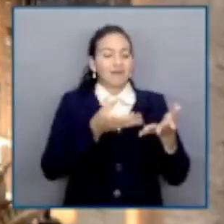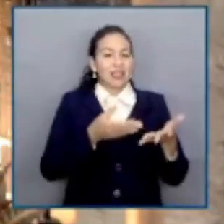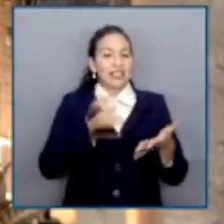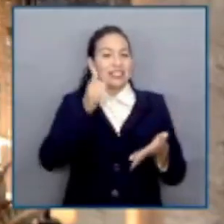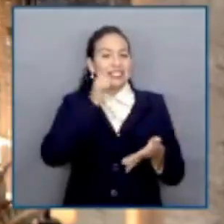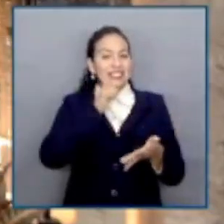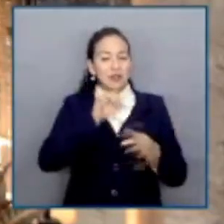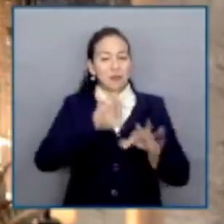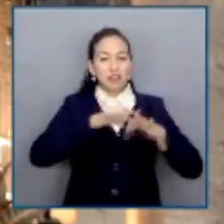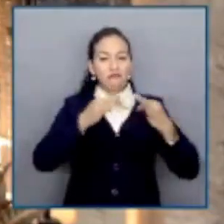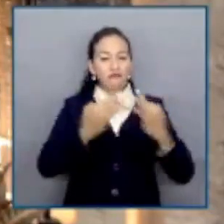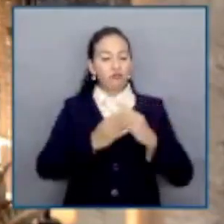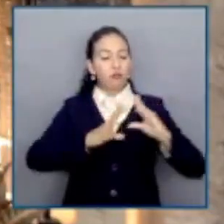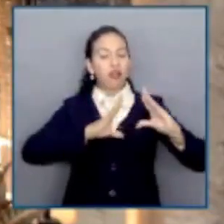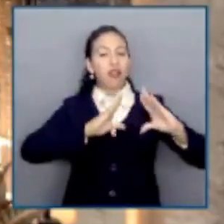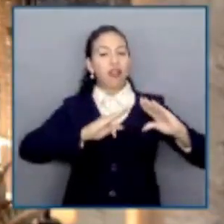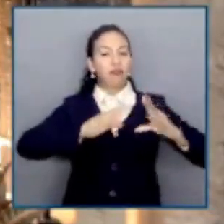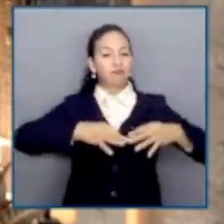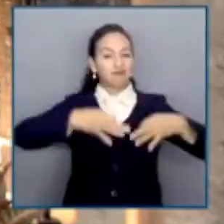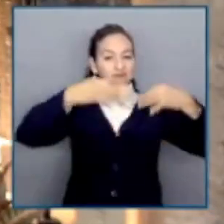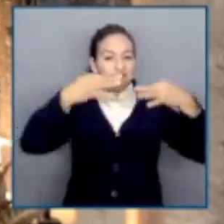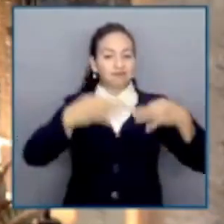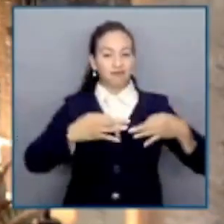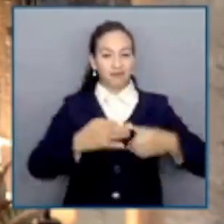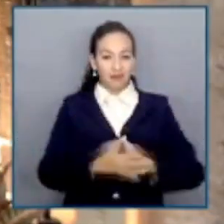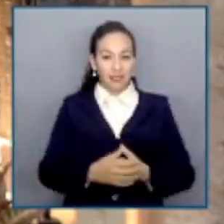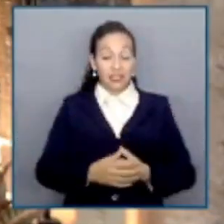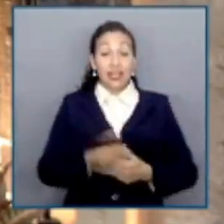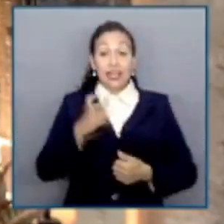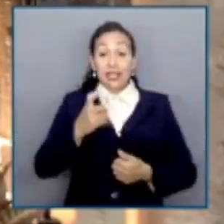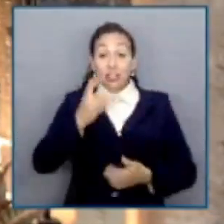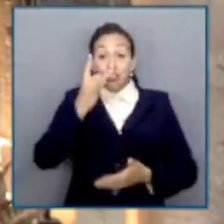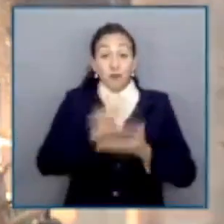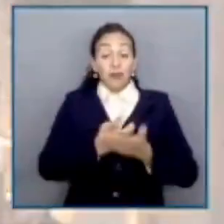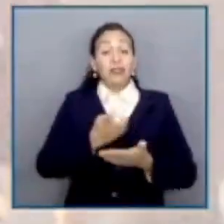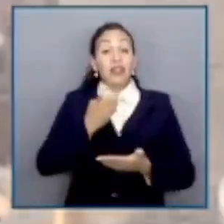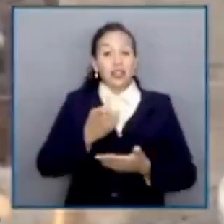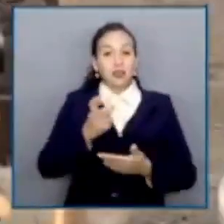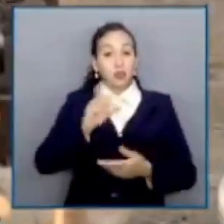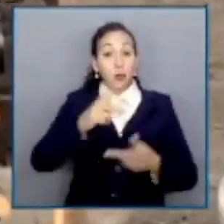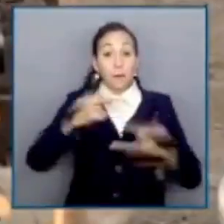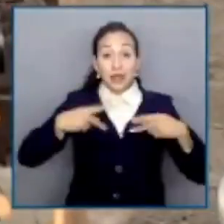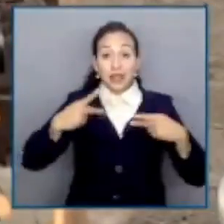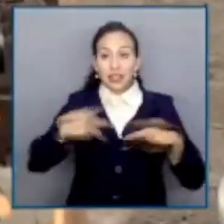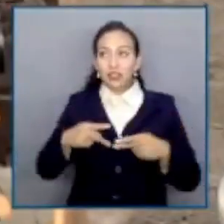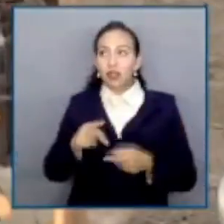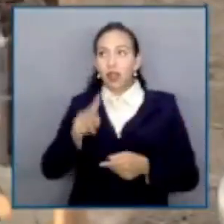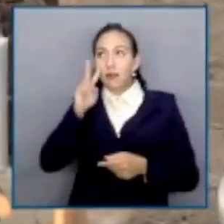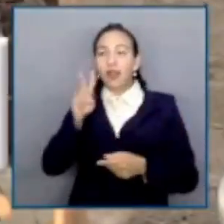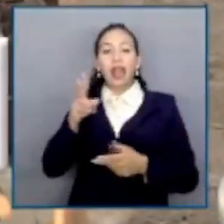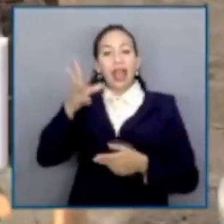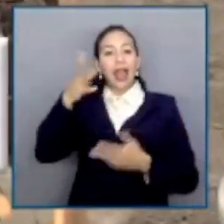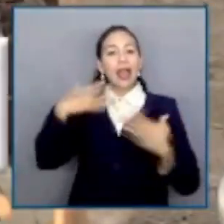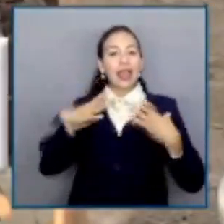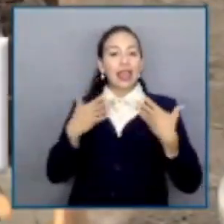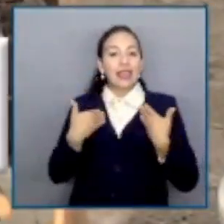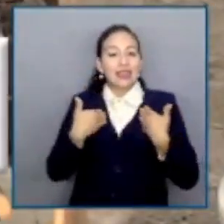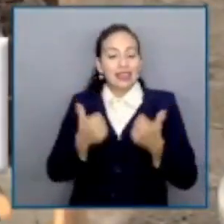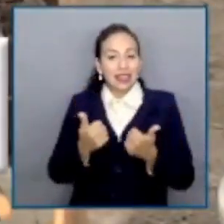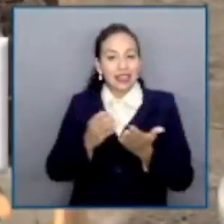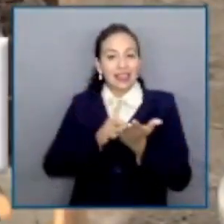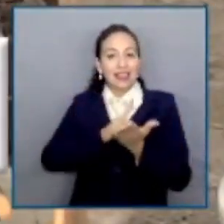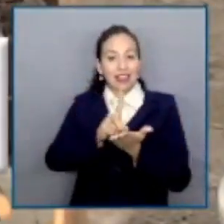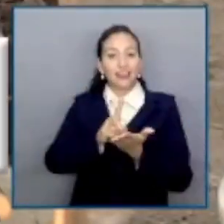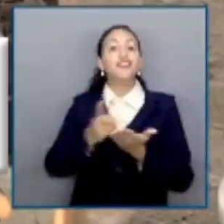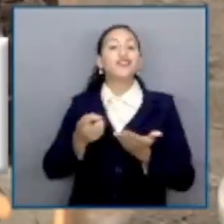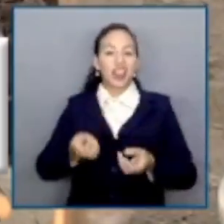pedagógico. Solo así sabremos exigir nuestros derechos. Haremos que sea cuidadosa y ejemplar